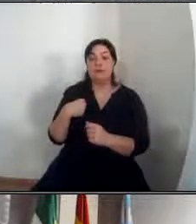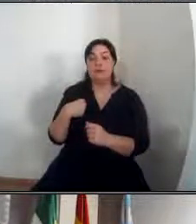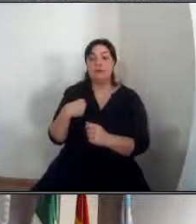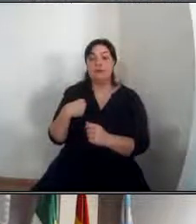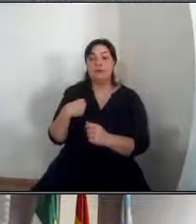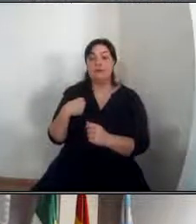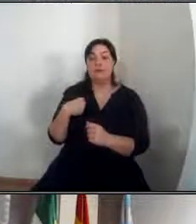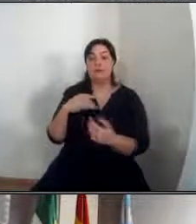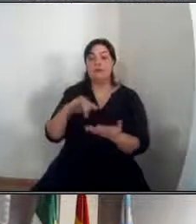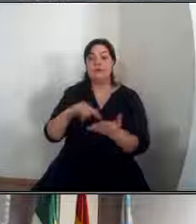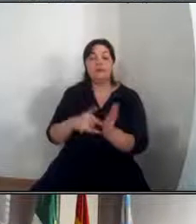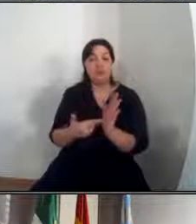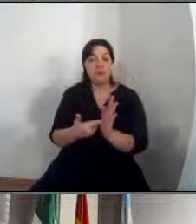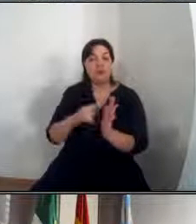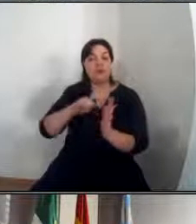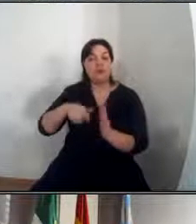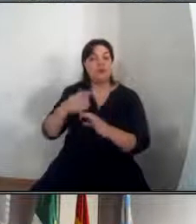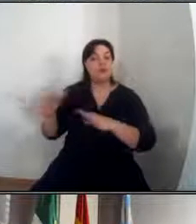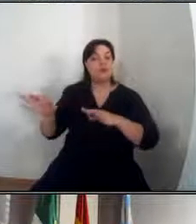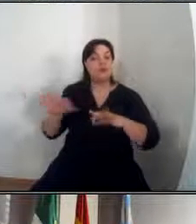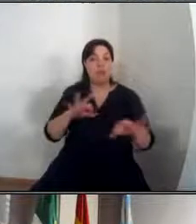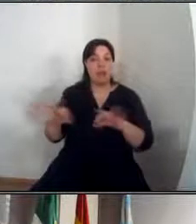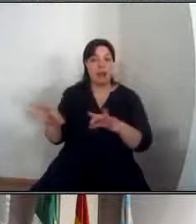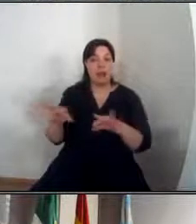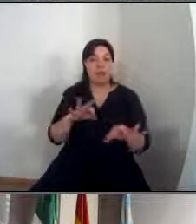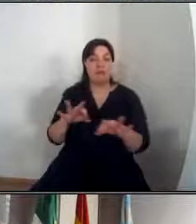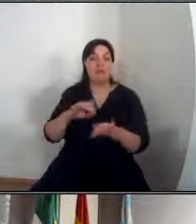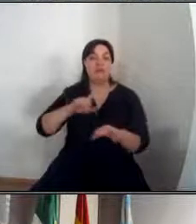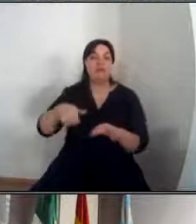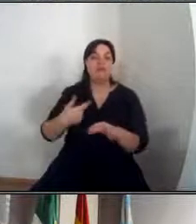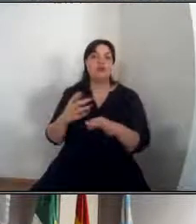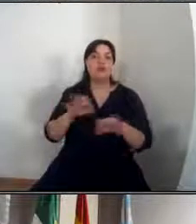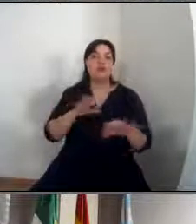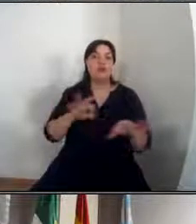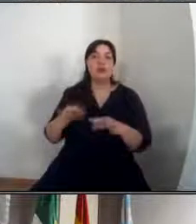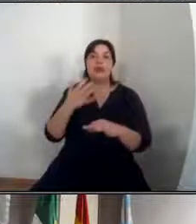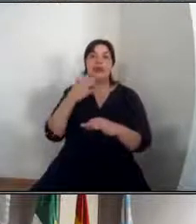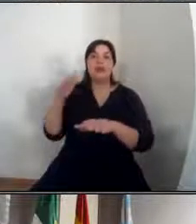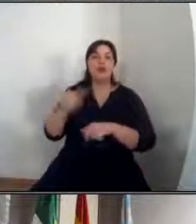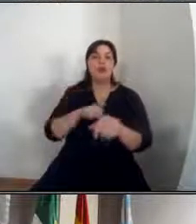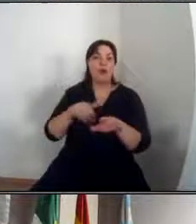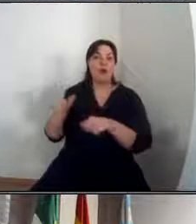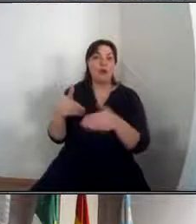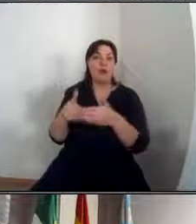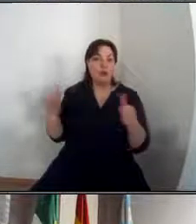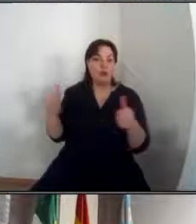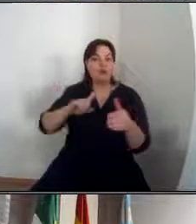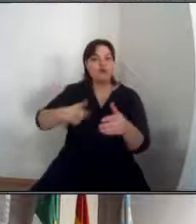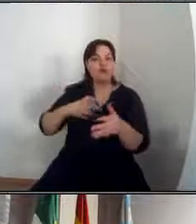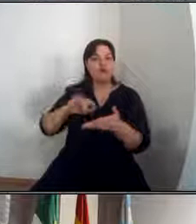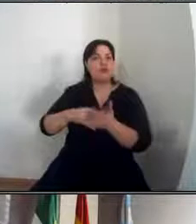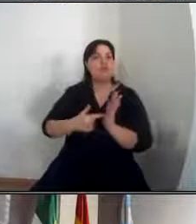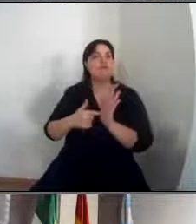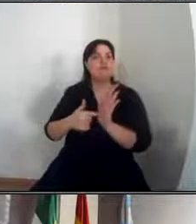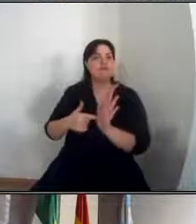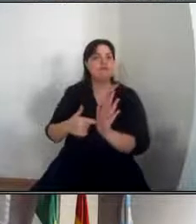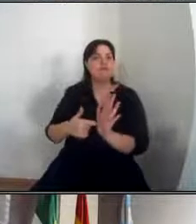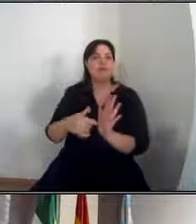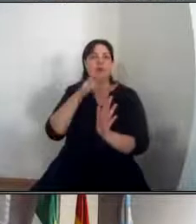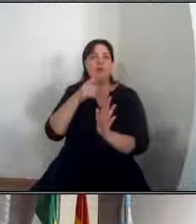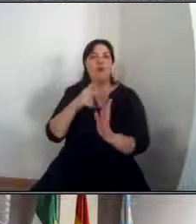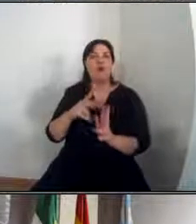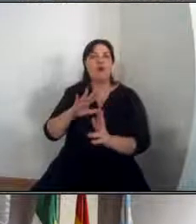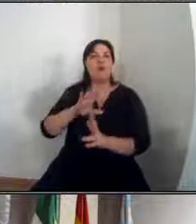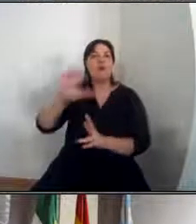de proyectos que estamos preparando, que prepararemos cuando se abran esas convocatorias para esta nueva Europa